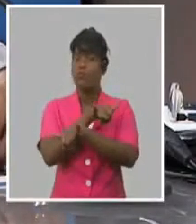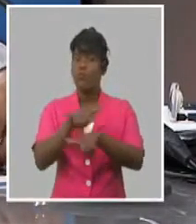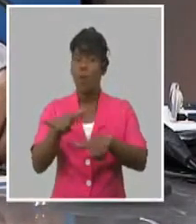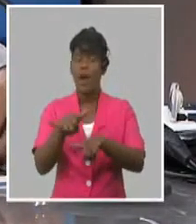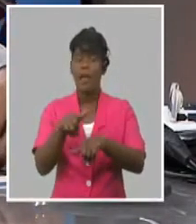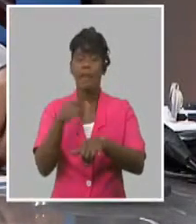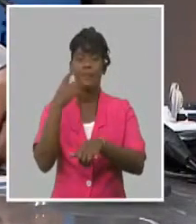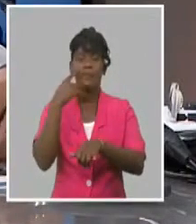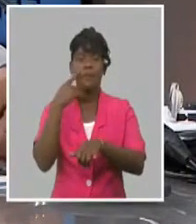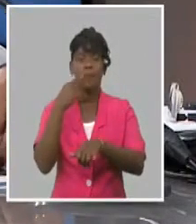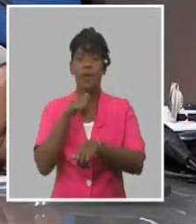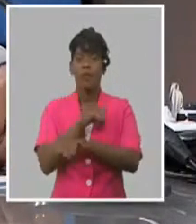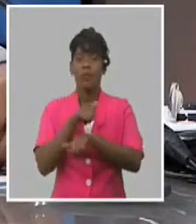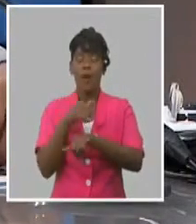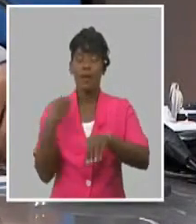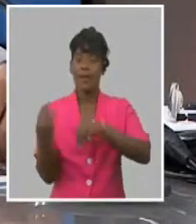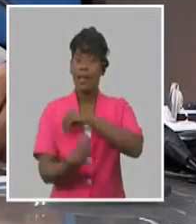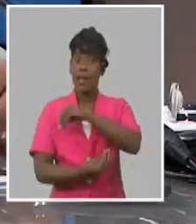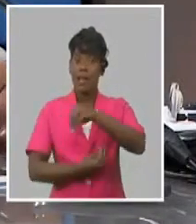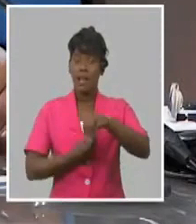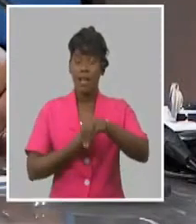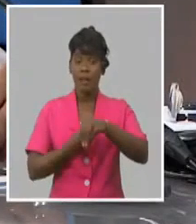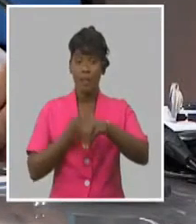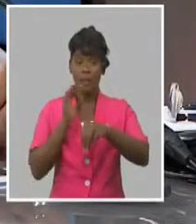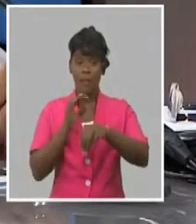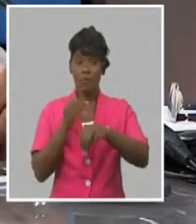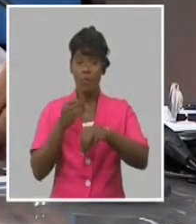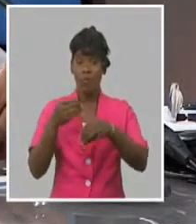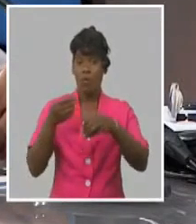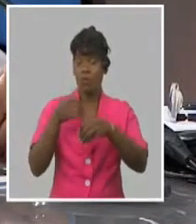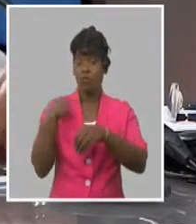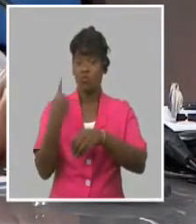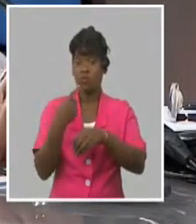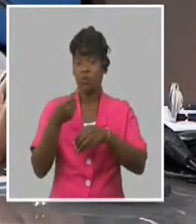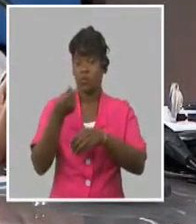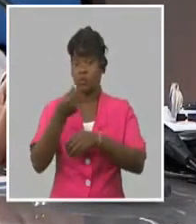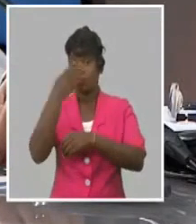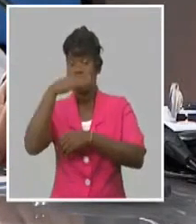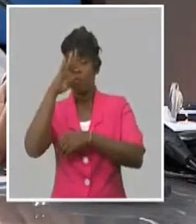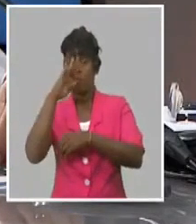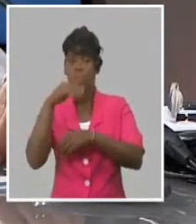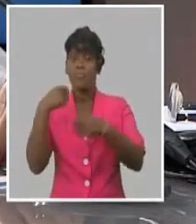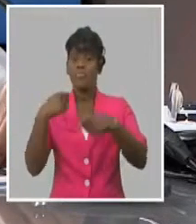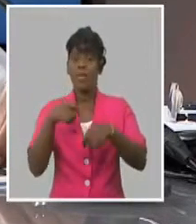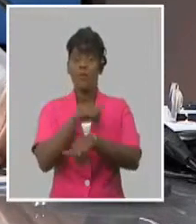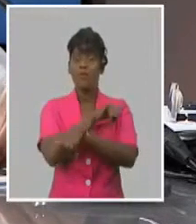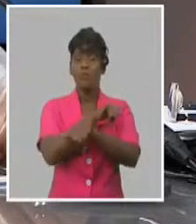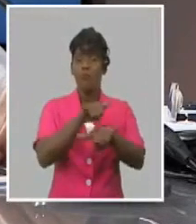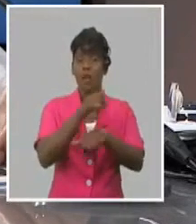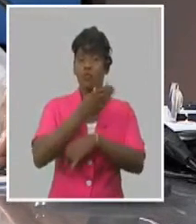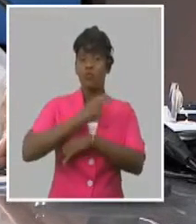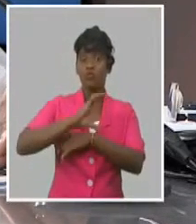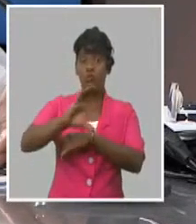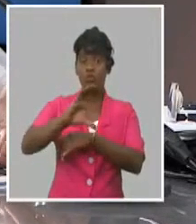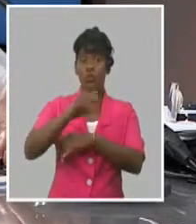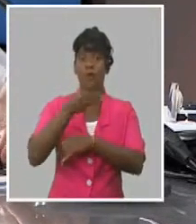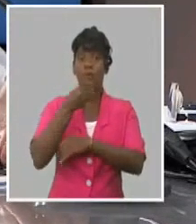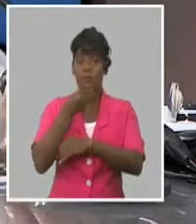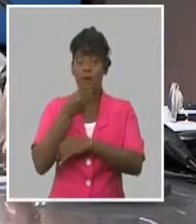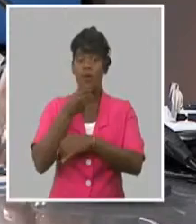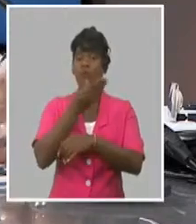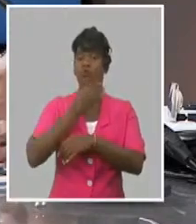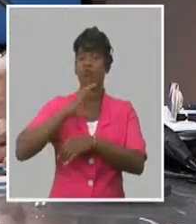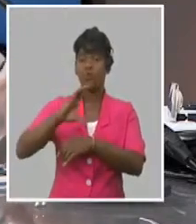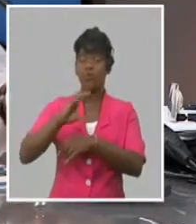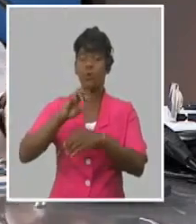En el punto de partida donde estamos. Ahora yo creo, hace poco se le hizo un incremento de salario al